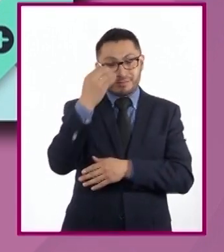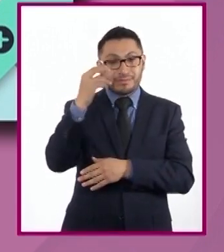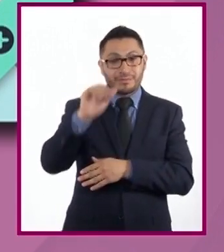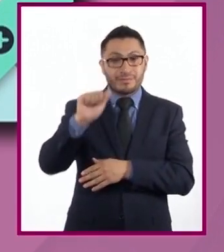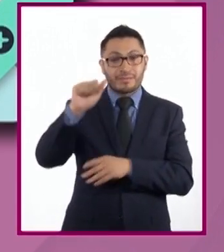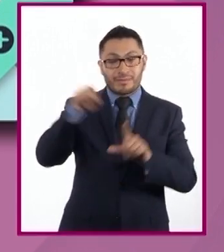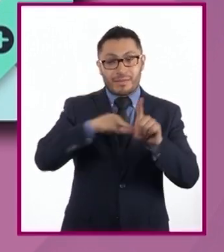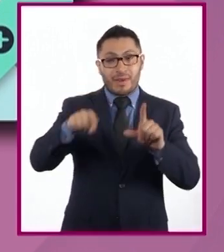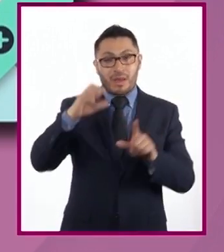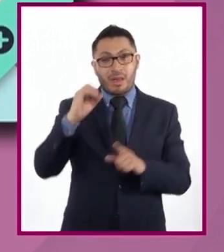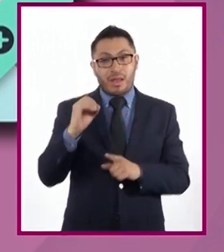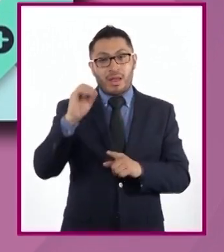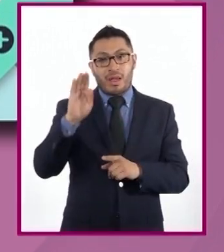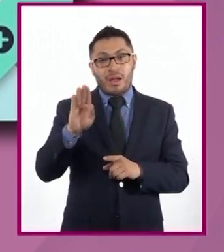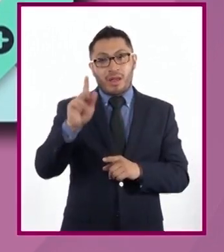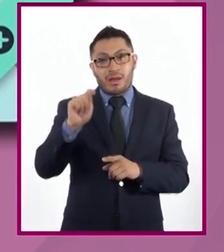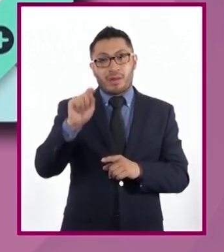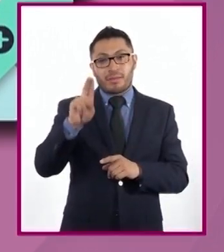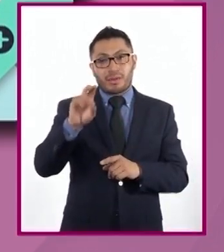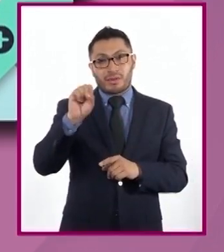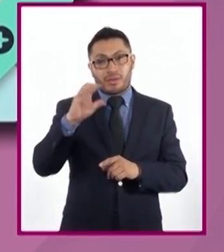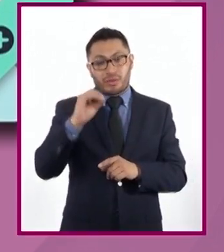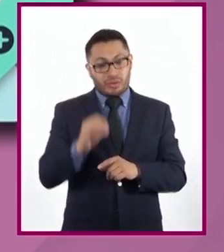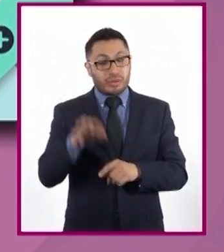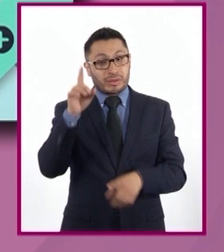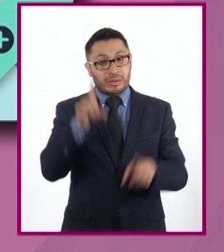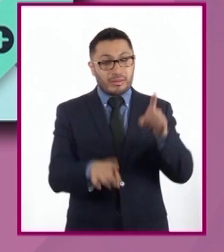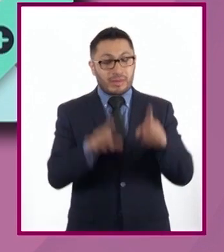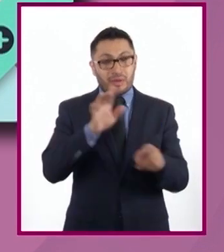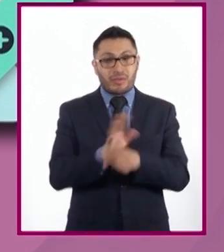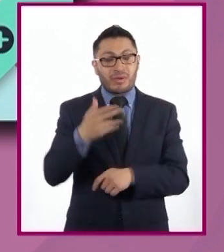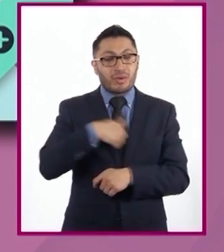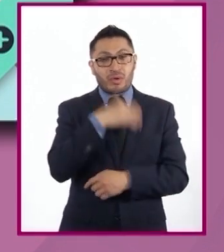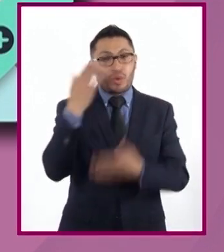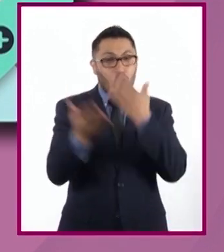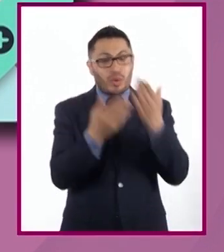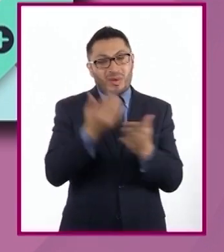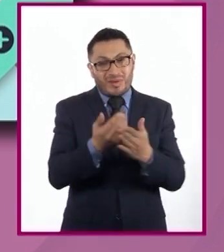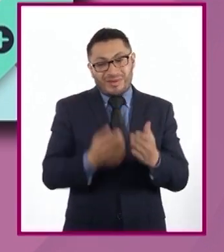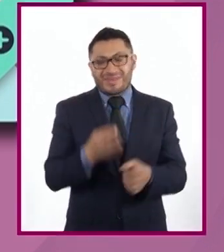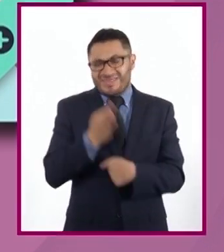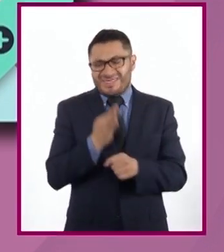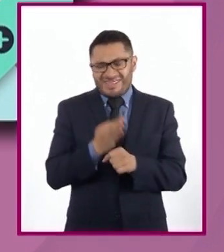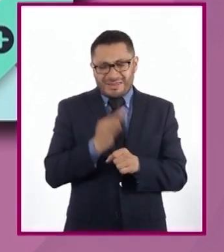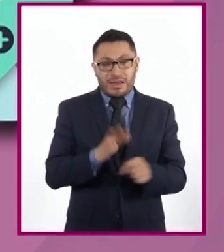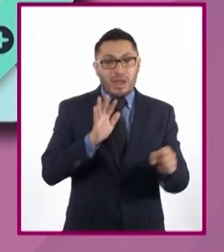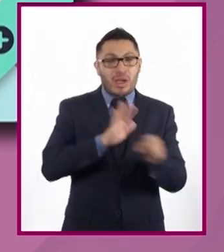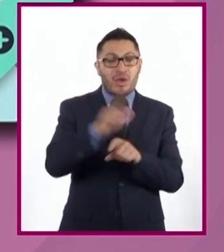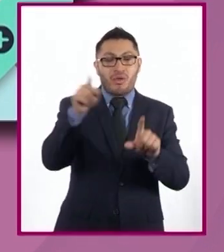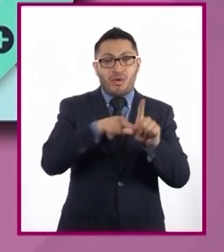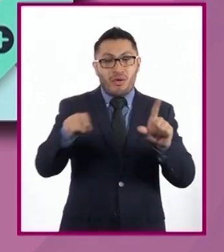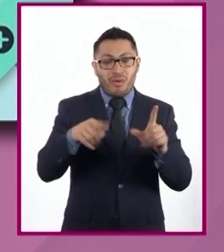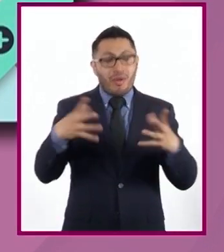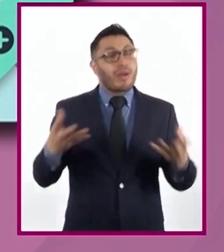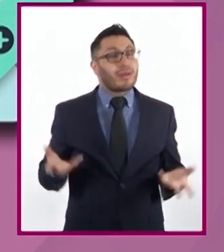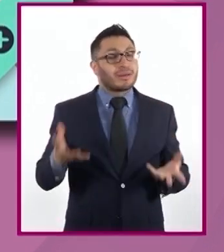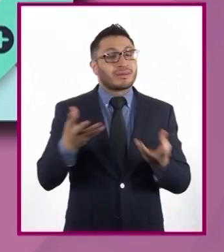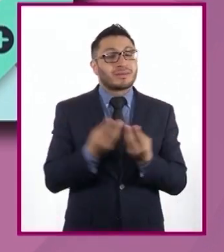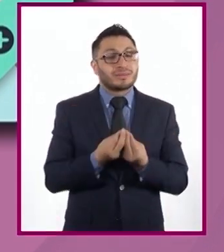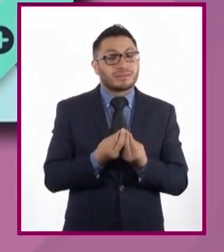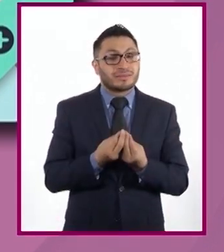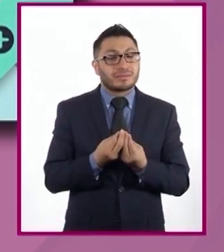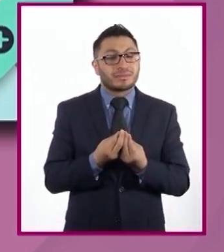ángulo obtuso. Según lo que estudiamos hace unos minutos, ¿qué tipo de ángulo forman?